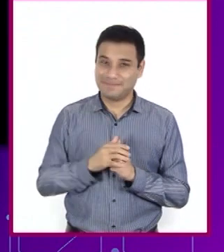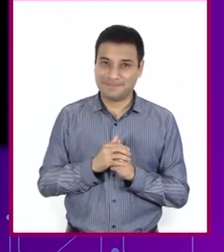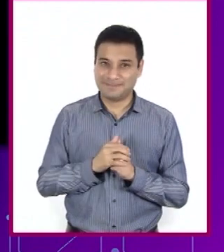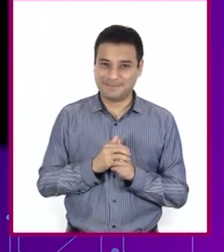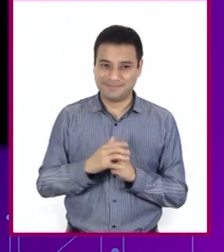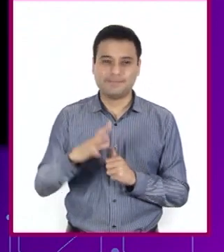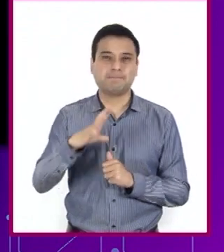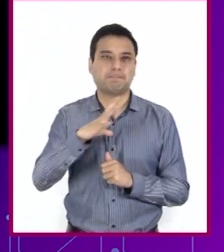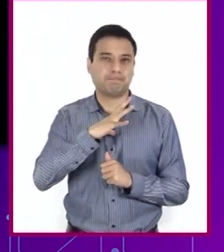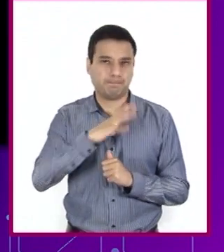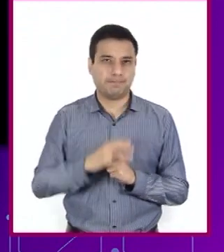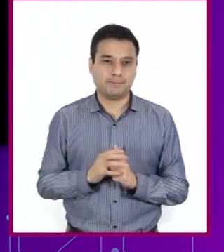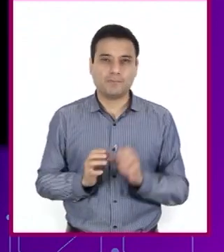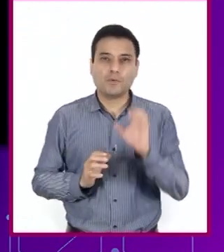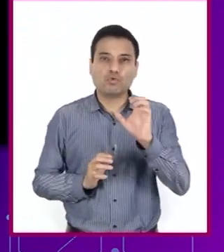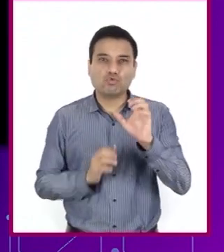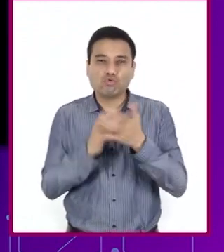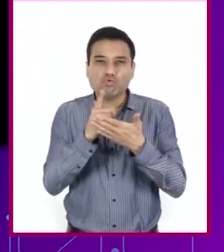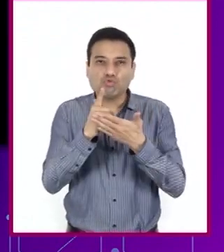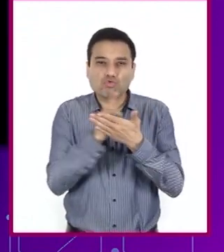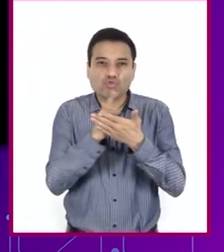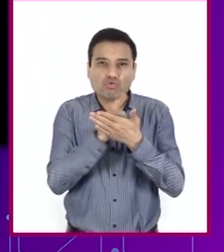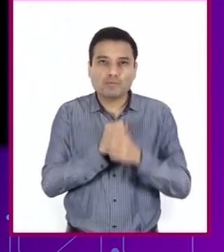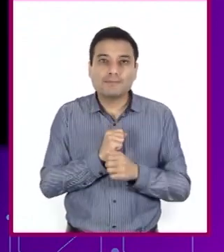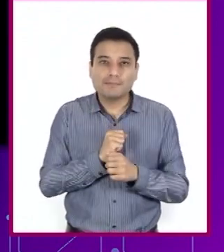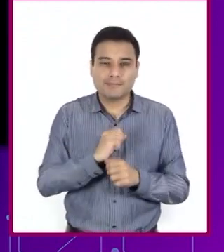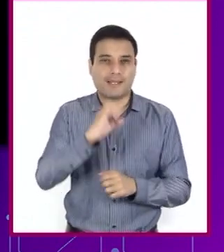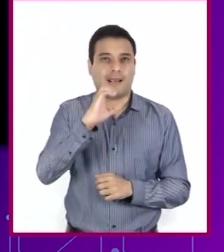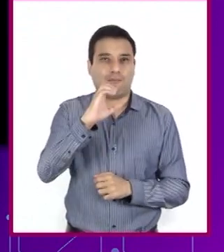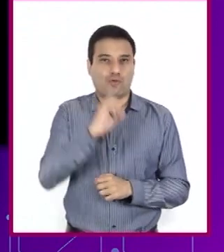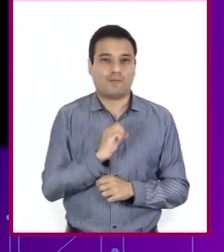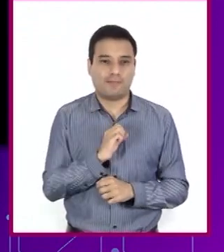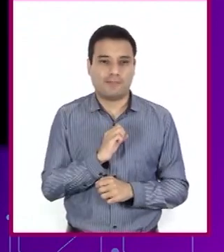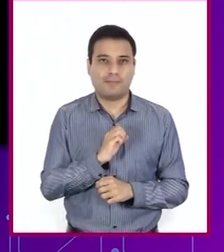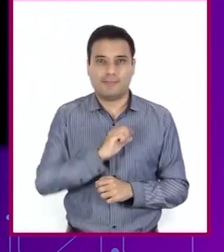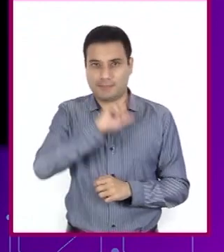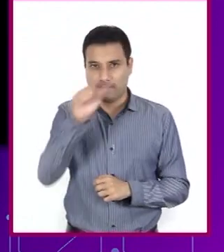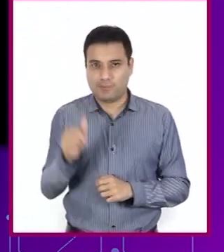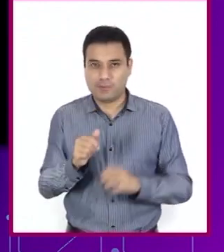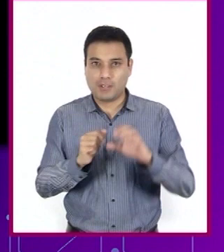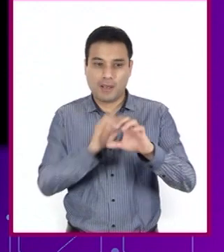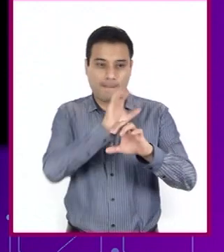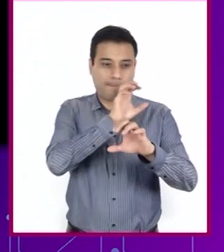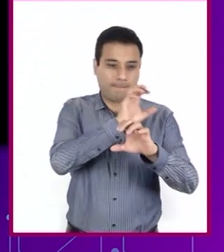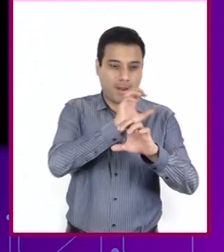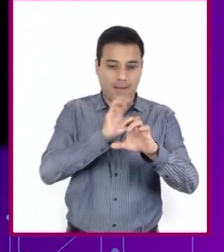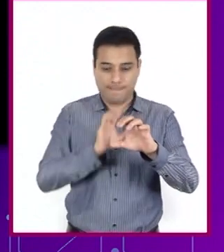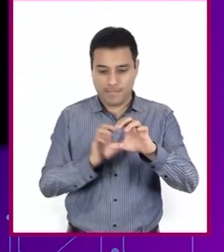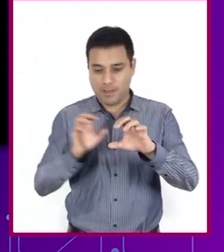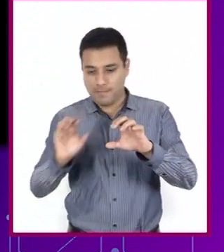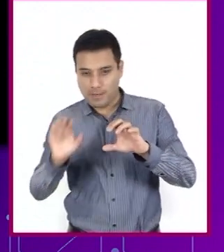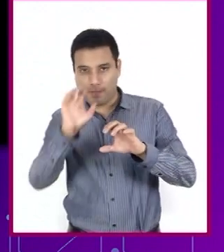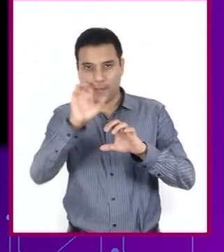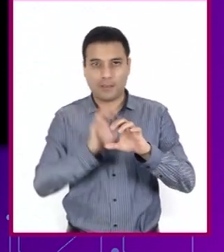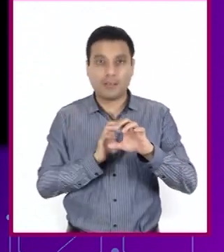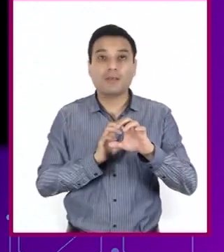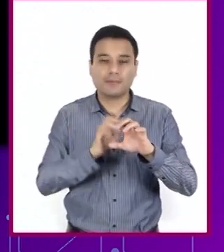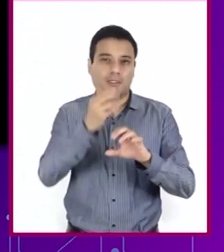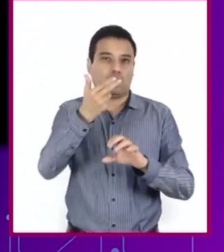de carbono en color gris y en los extremos, cada uno de los extremos, un átomo de